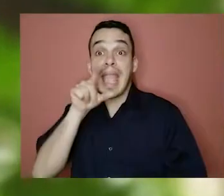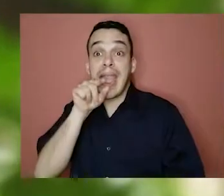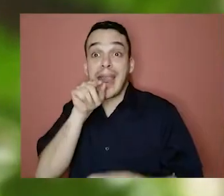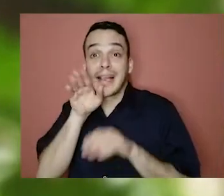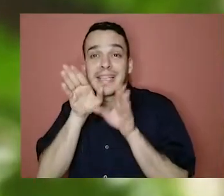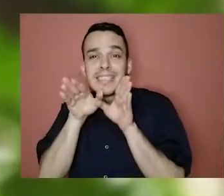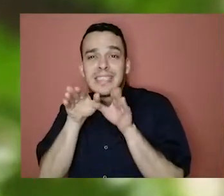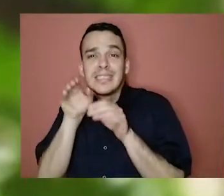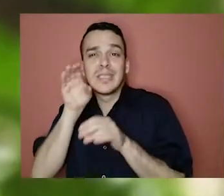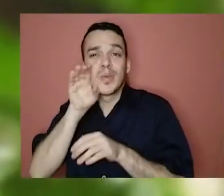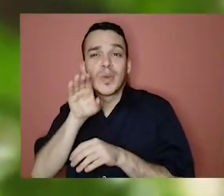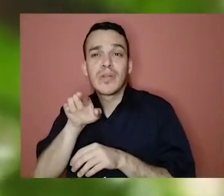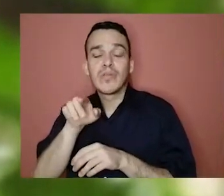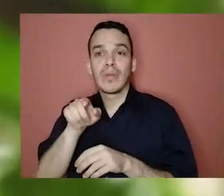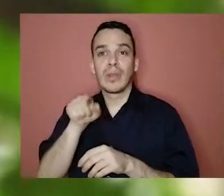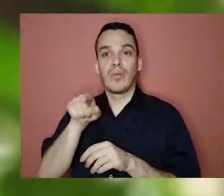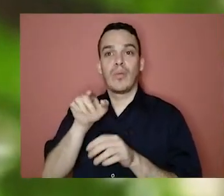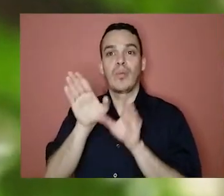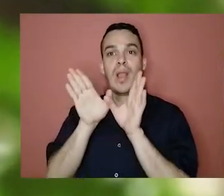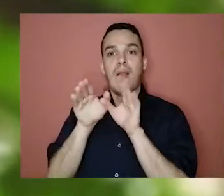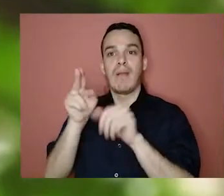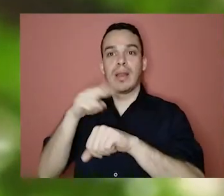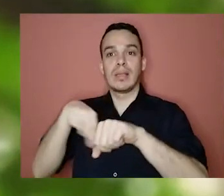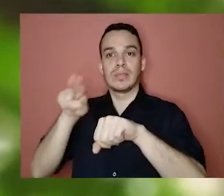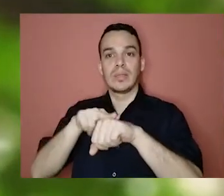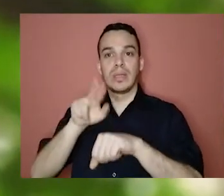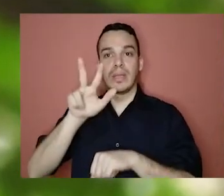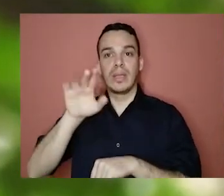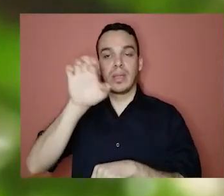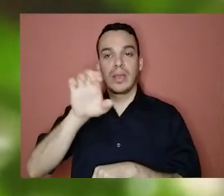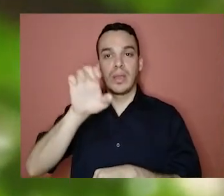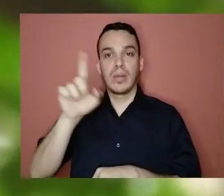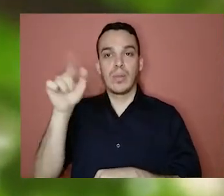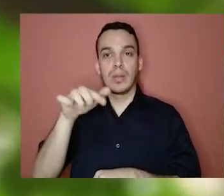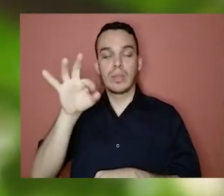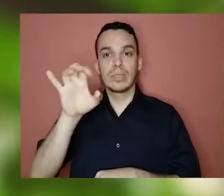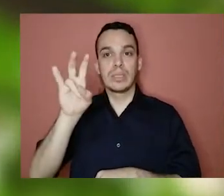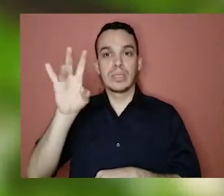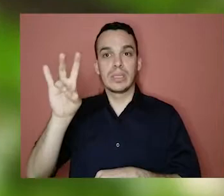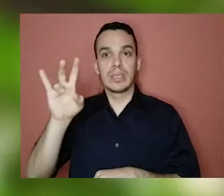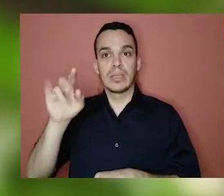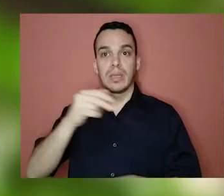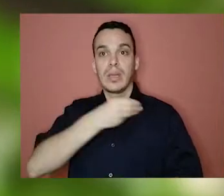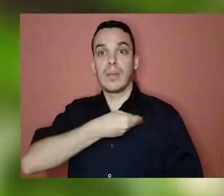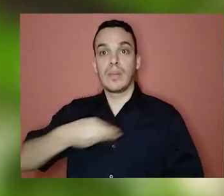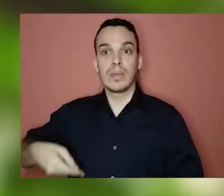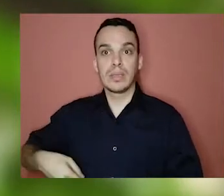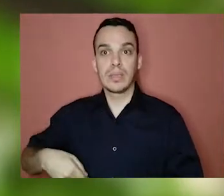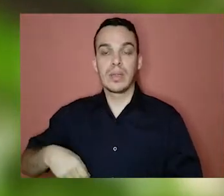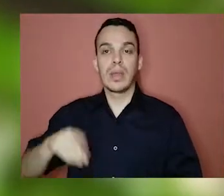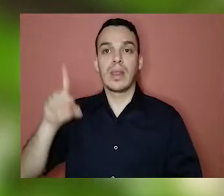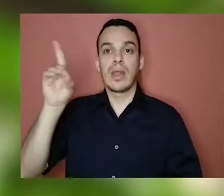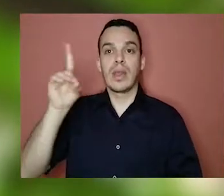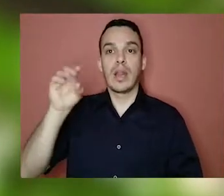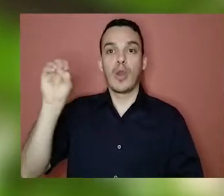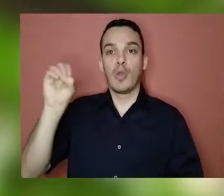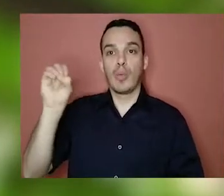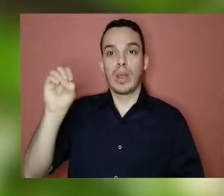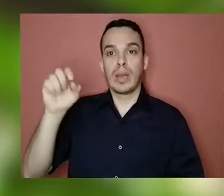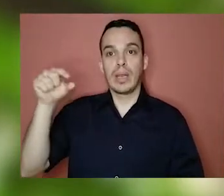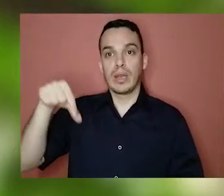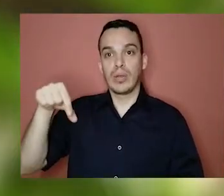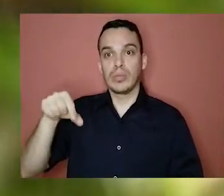El yigüiro fue declarado como ave nacional el 3 de enero de 1977, bajo la presidencia de Daniel Oduber